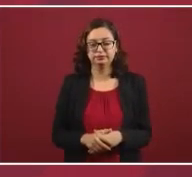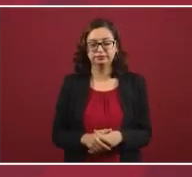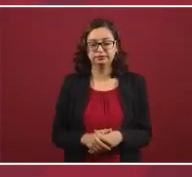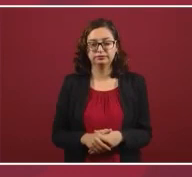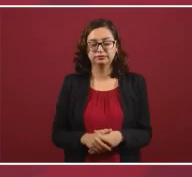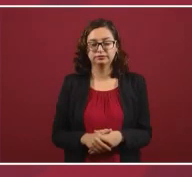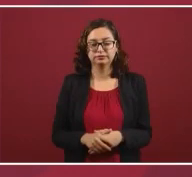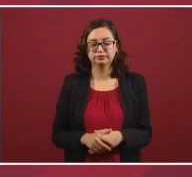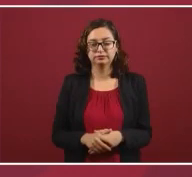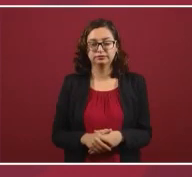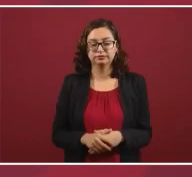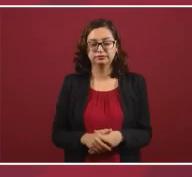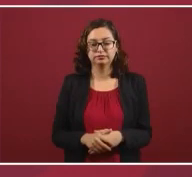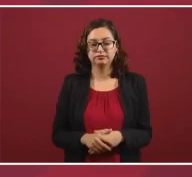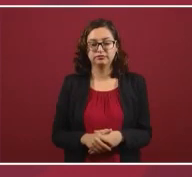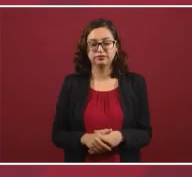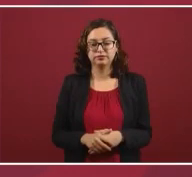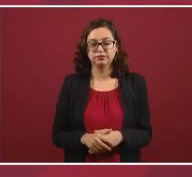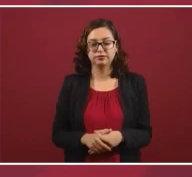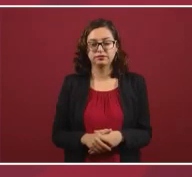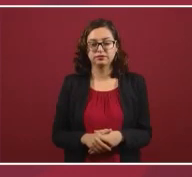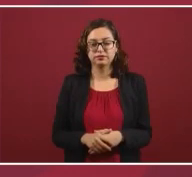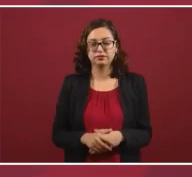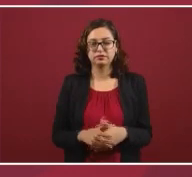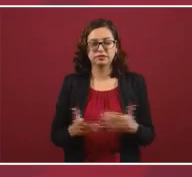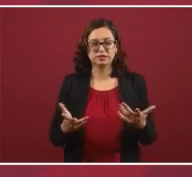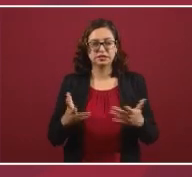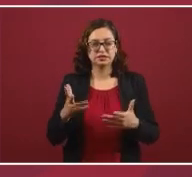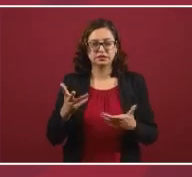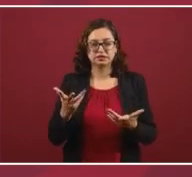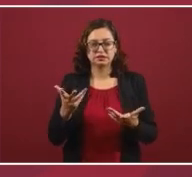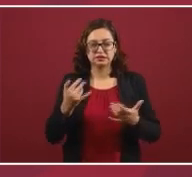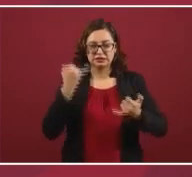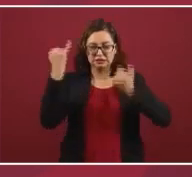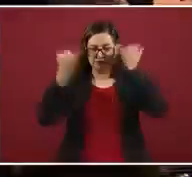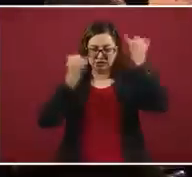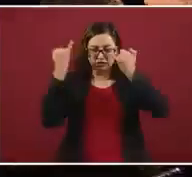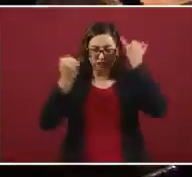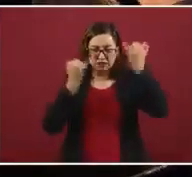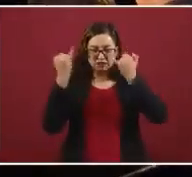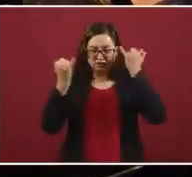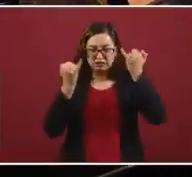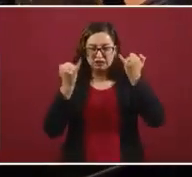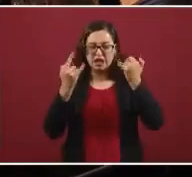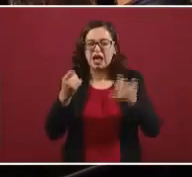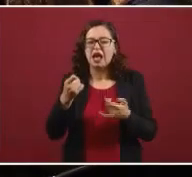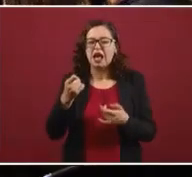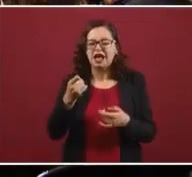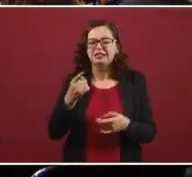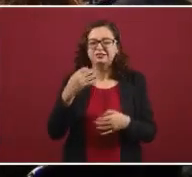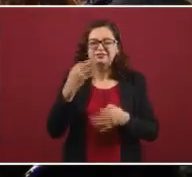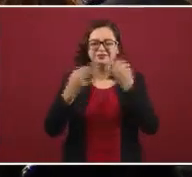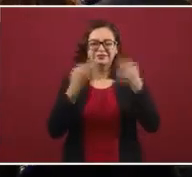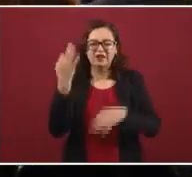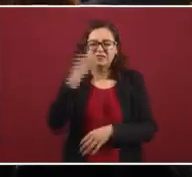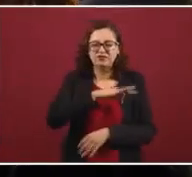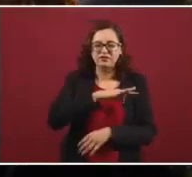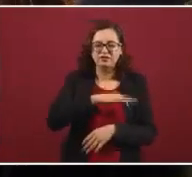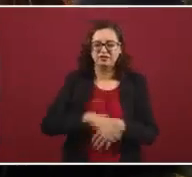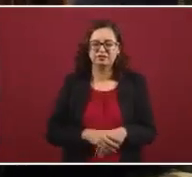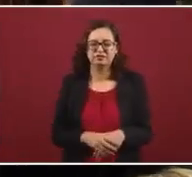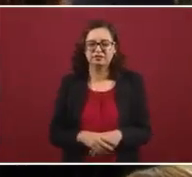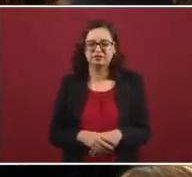a cuando se inventa eso, eso, aunque